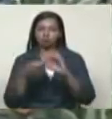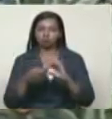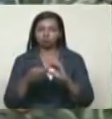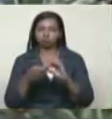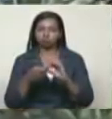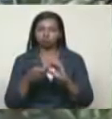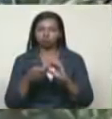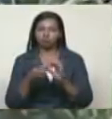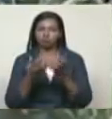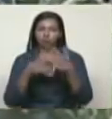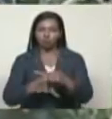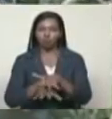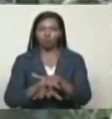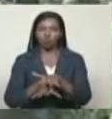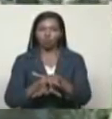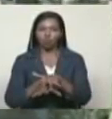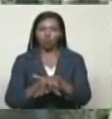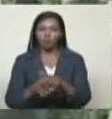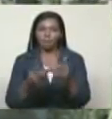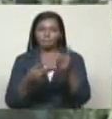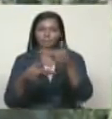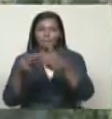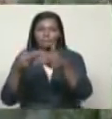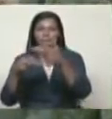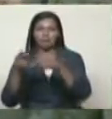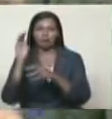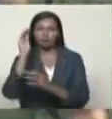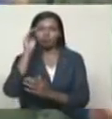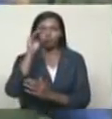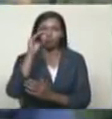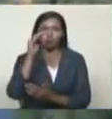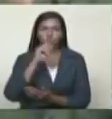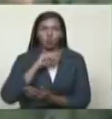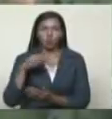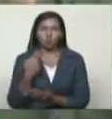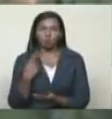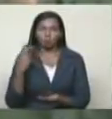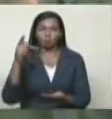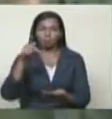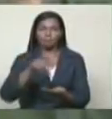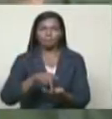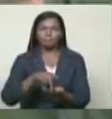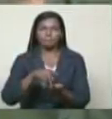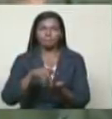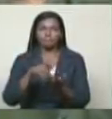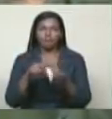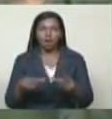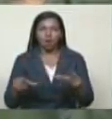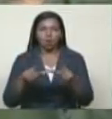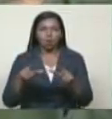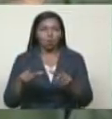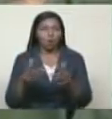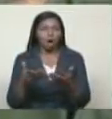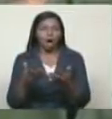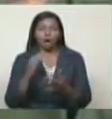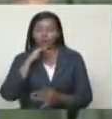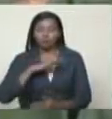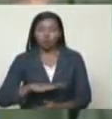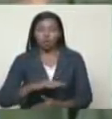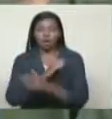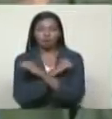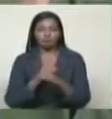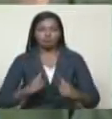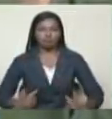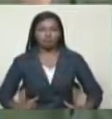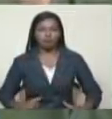la cohesión, de la construcción del futuro. Para eso he venido aquí, a estos valles históricos. Con esta fuerza de